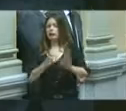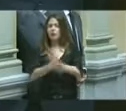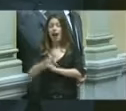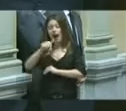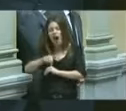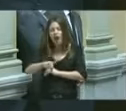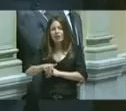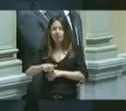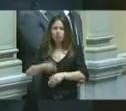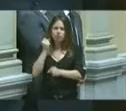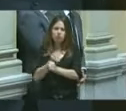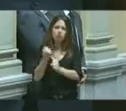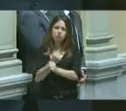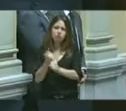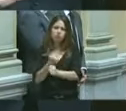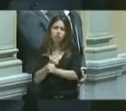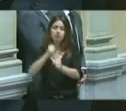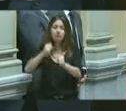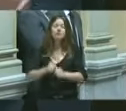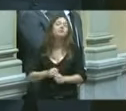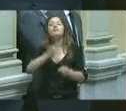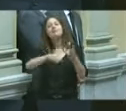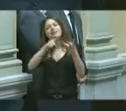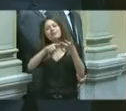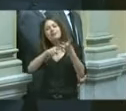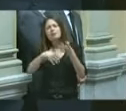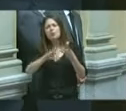todavía. La tercera, que a veces se oculta.